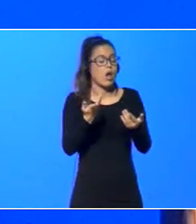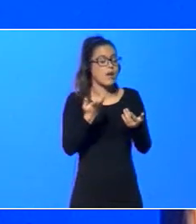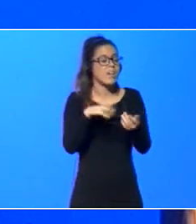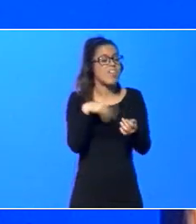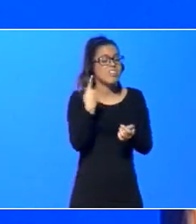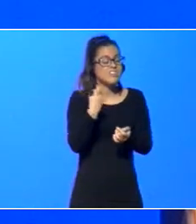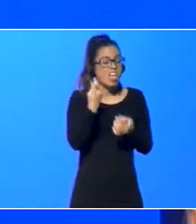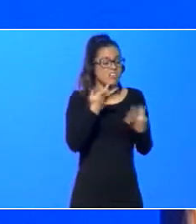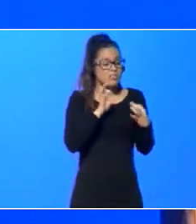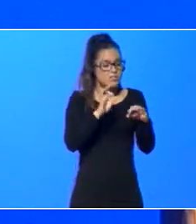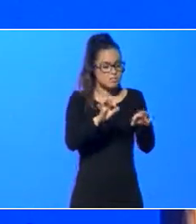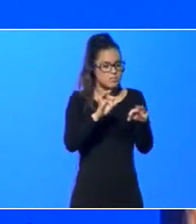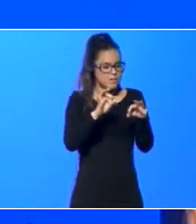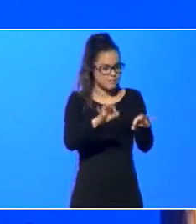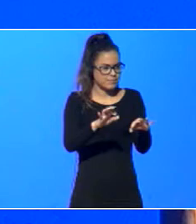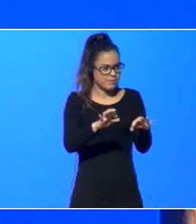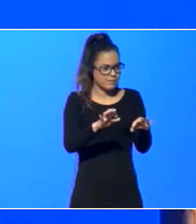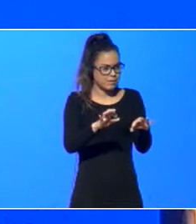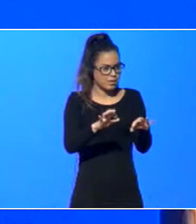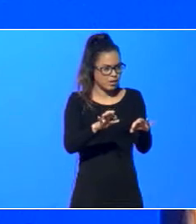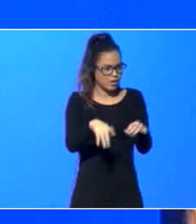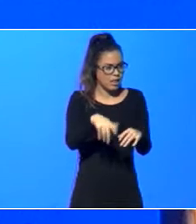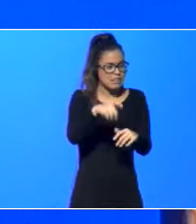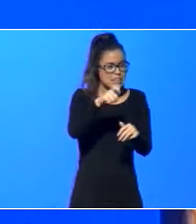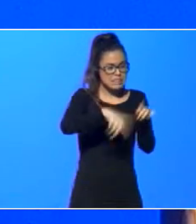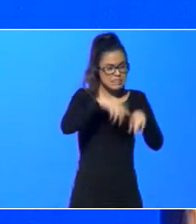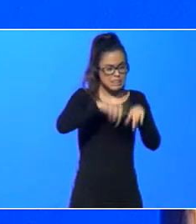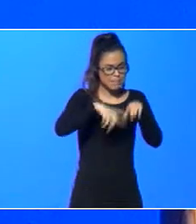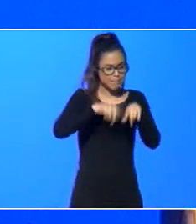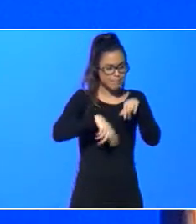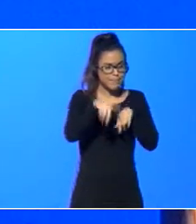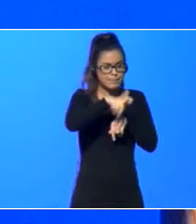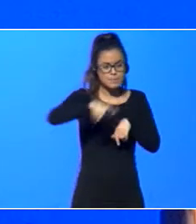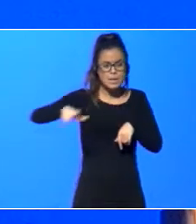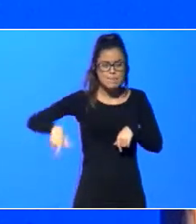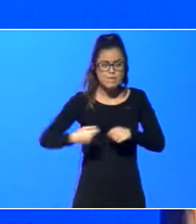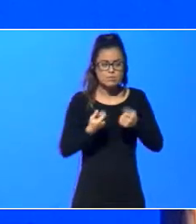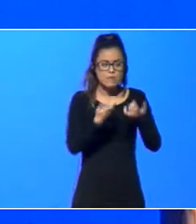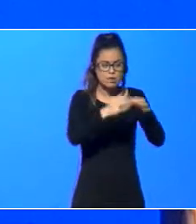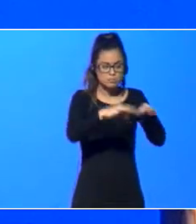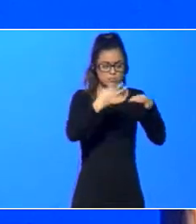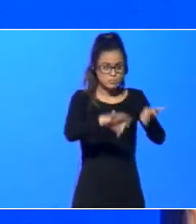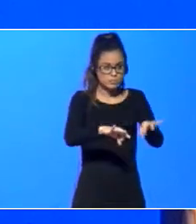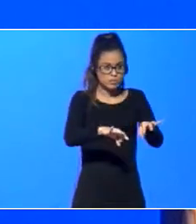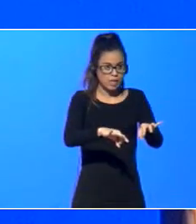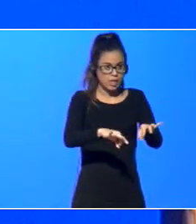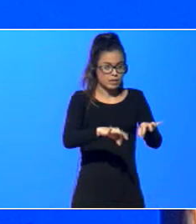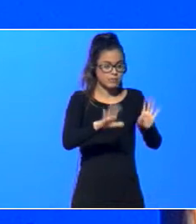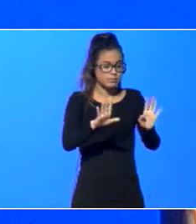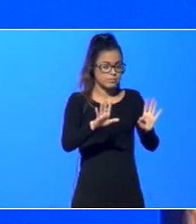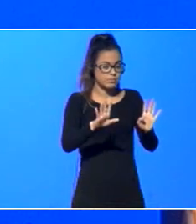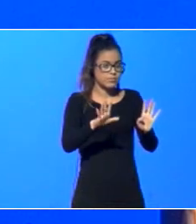son que emergen de la dialéctica individuo-medio, tienen que ver en su respuesta a la dinámica